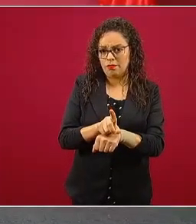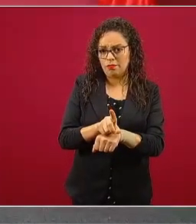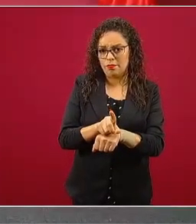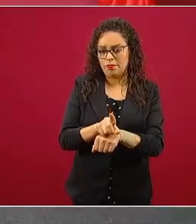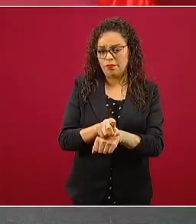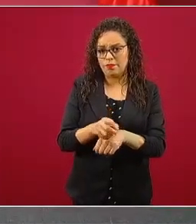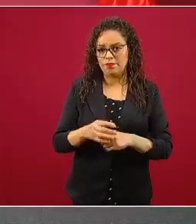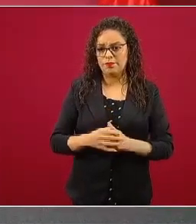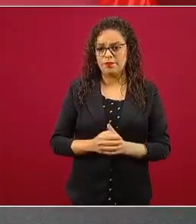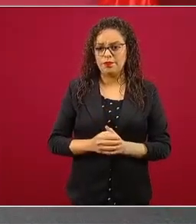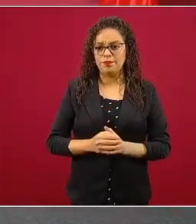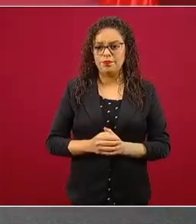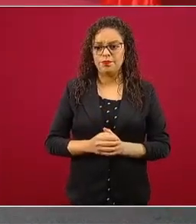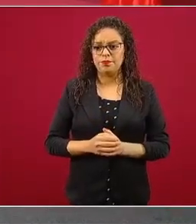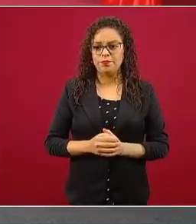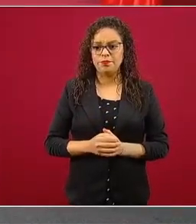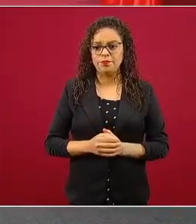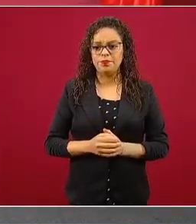procuremos